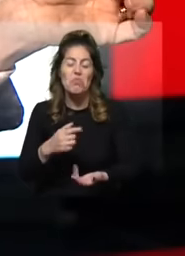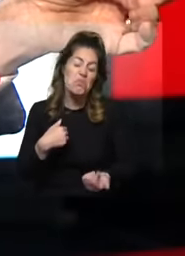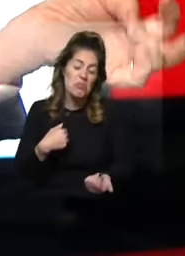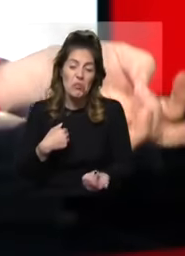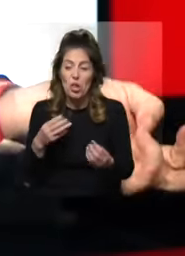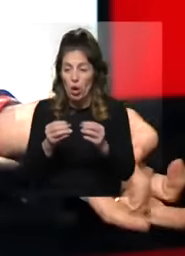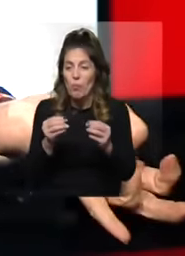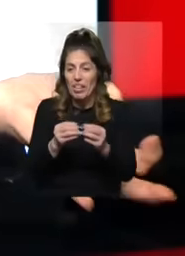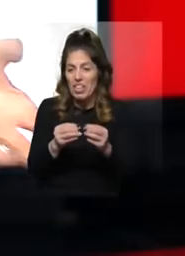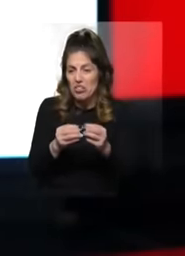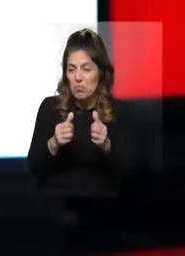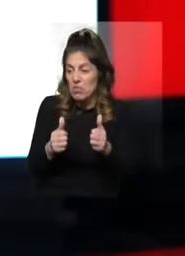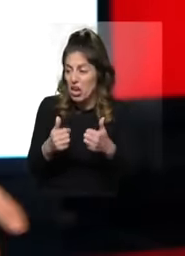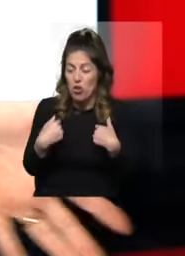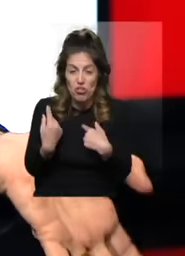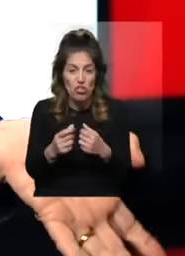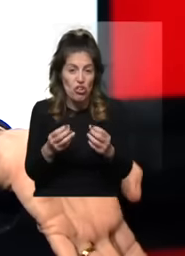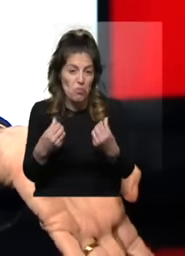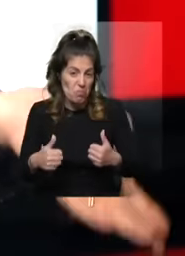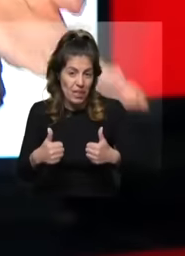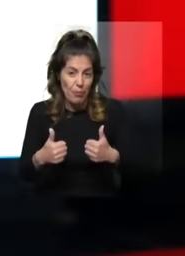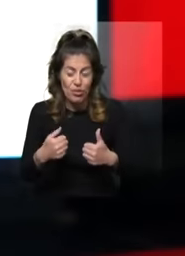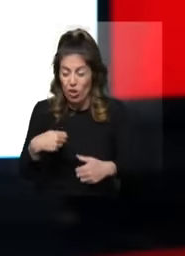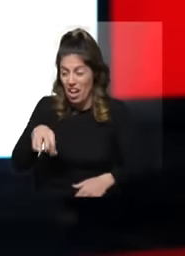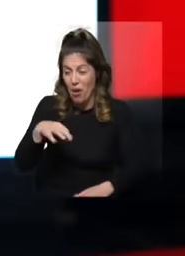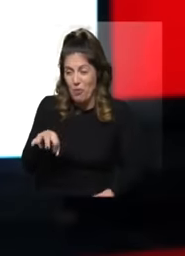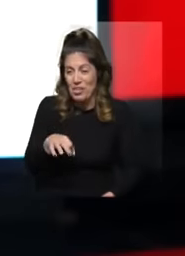colegas, porque como éramos las únicas nenas que estábamos ahí, ¿no?